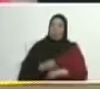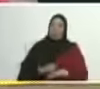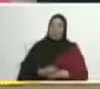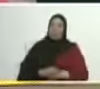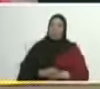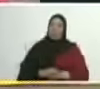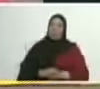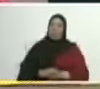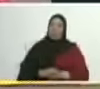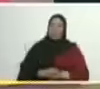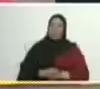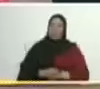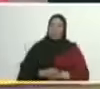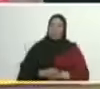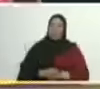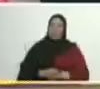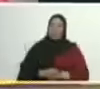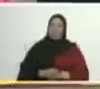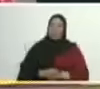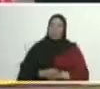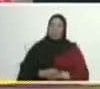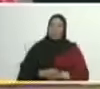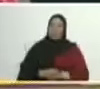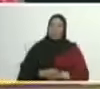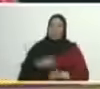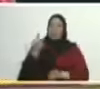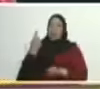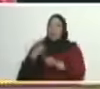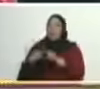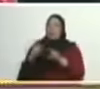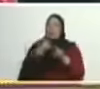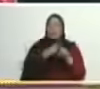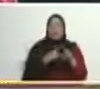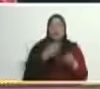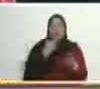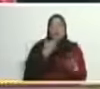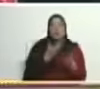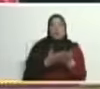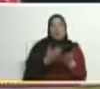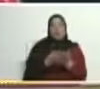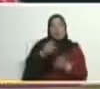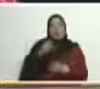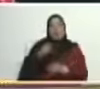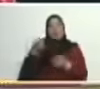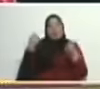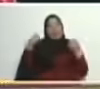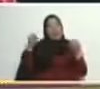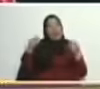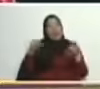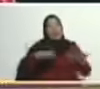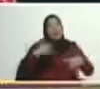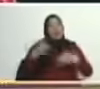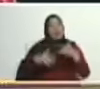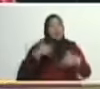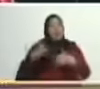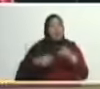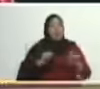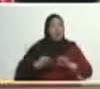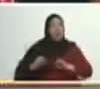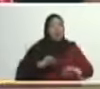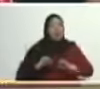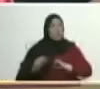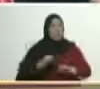para poner en práctica las diferentes iniciativas, y eso le va a tocar a nuestro